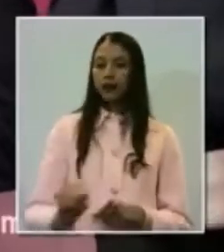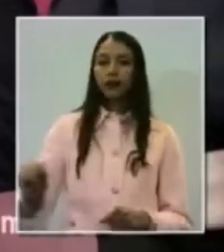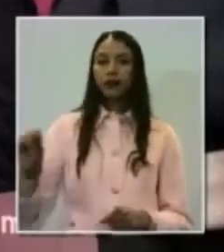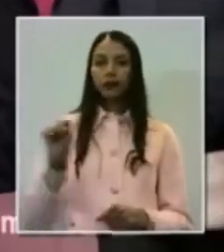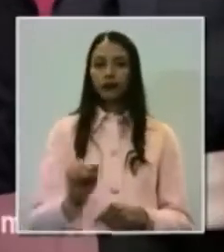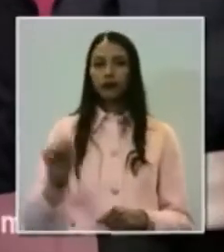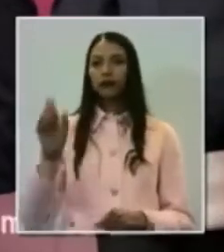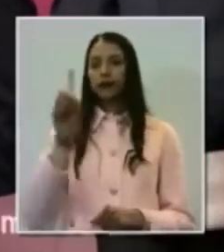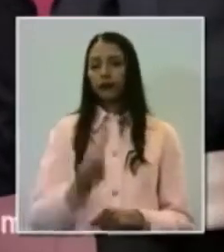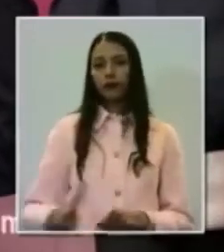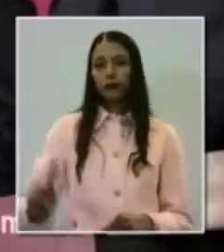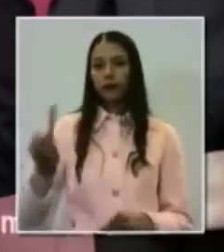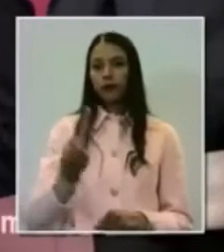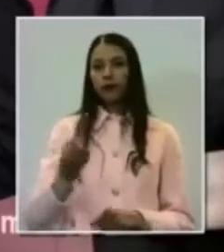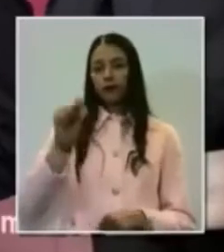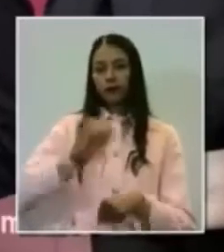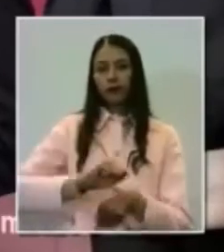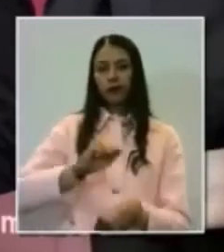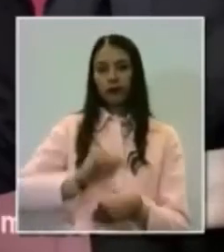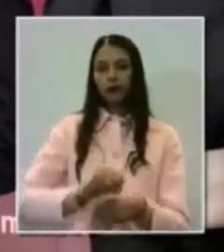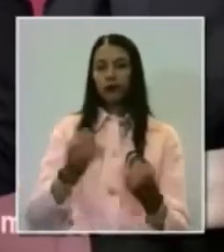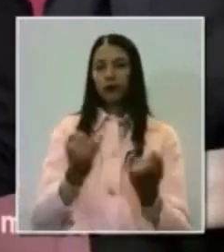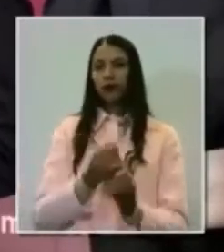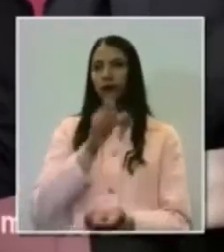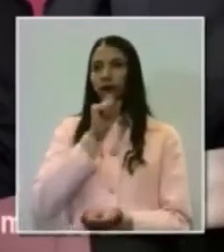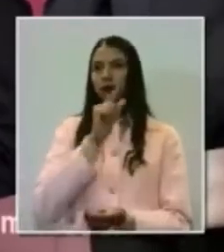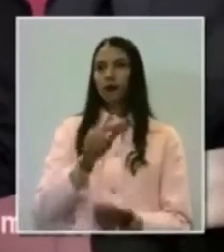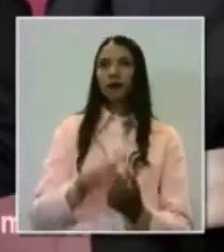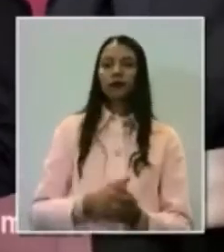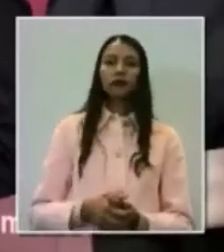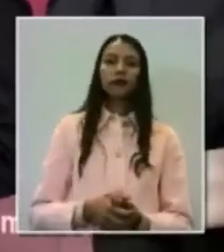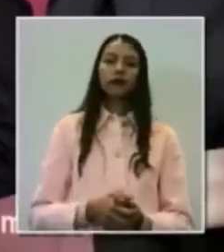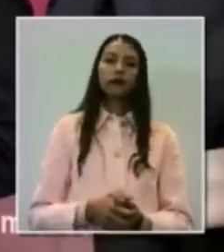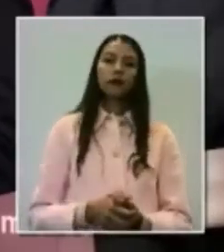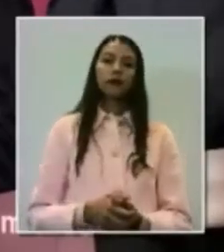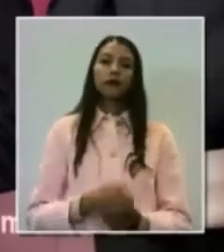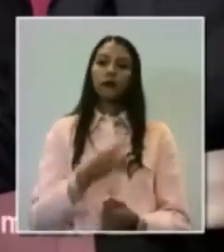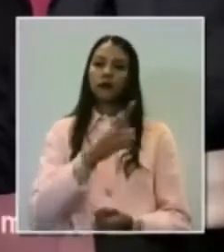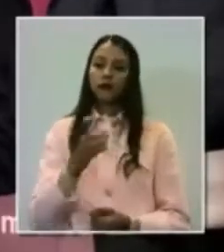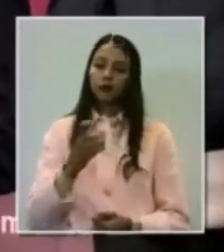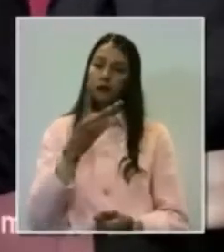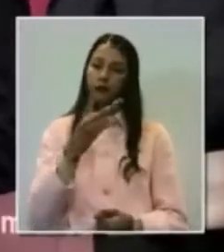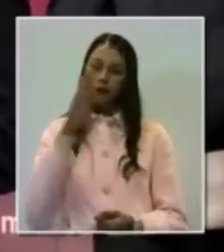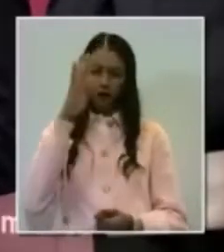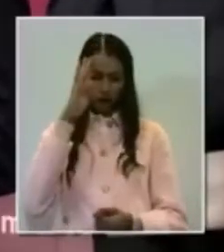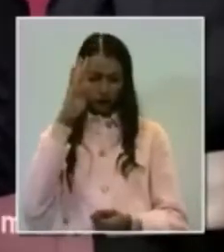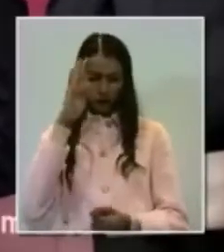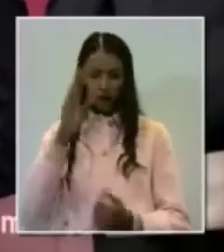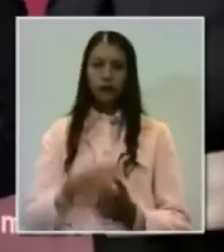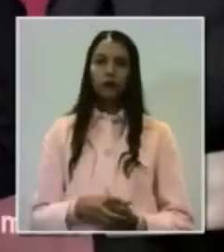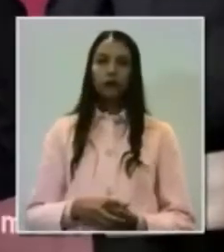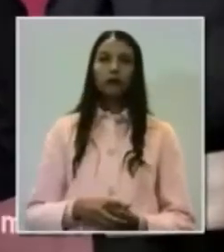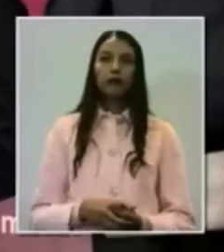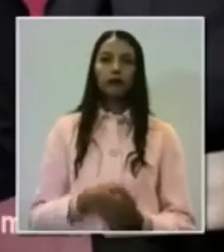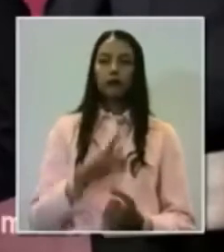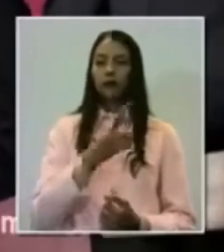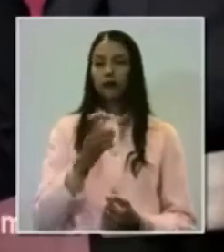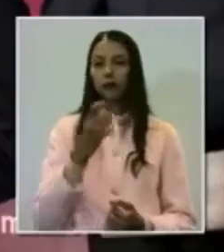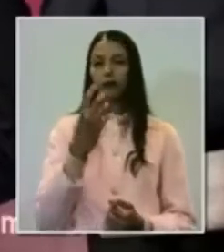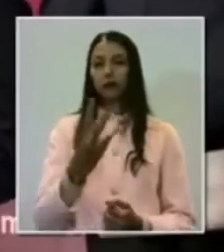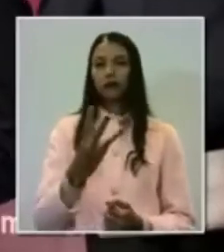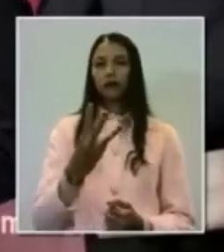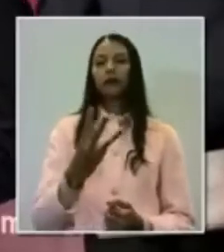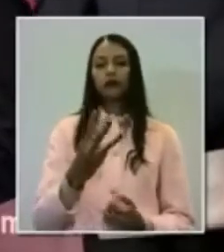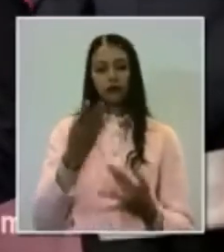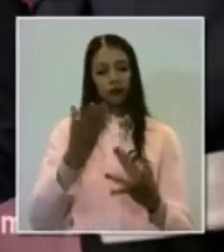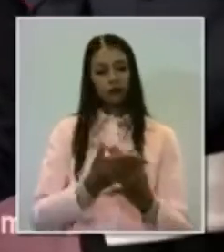sábado y domingo con secundarias, también con una cantidad de 102, me parece, 103